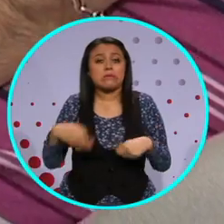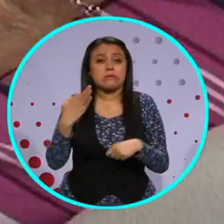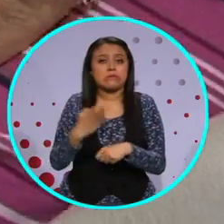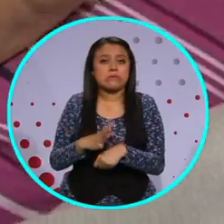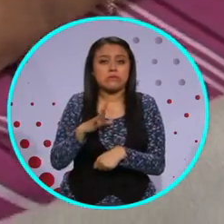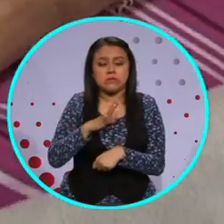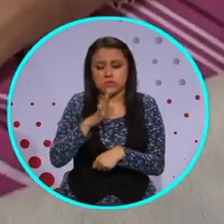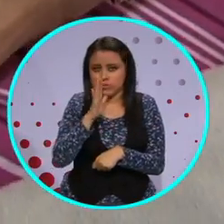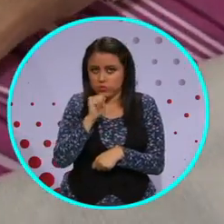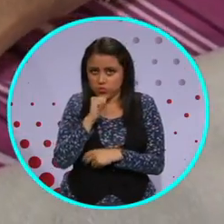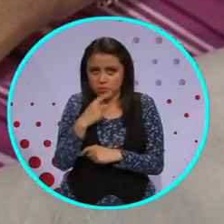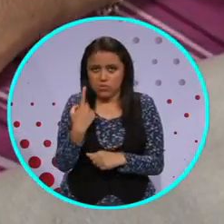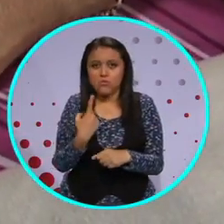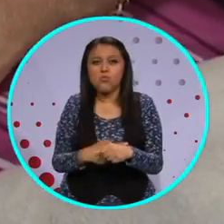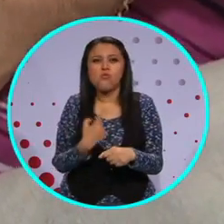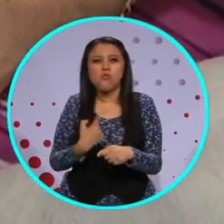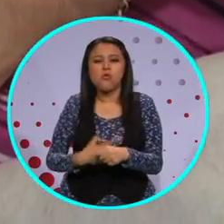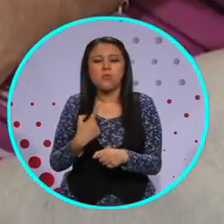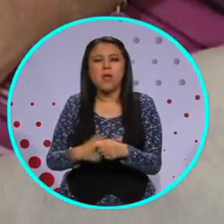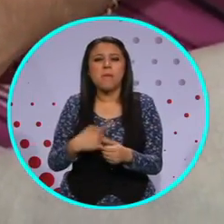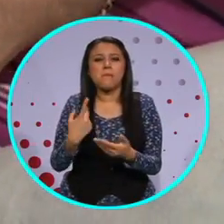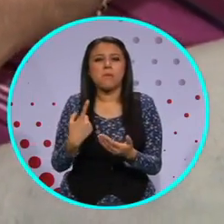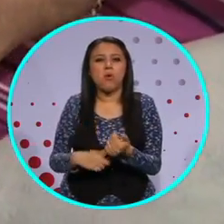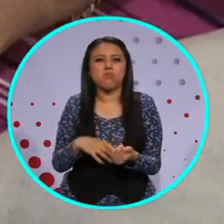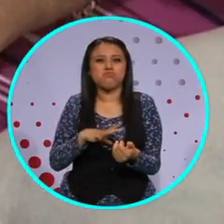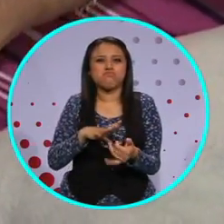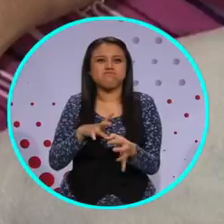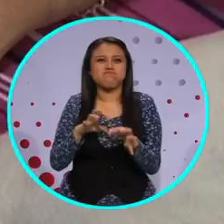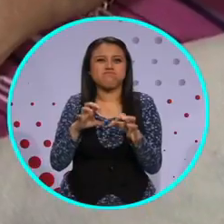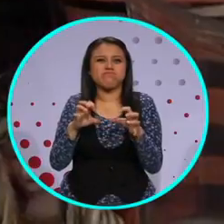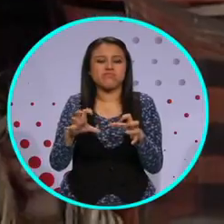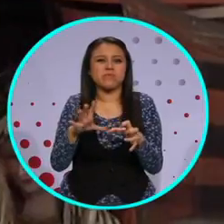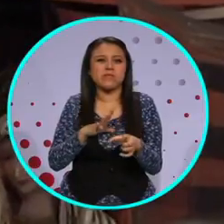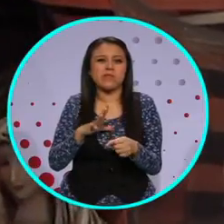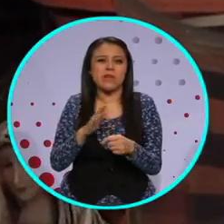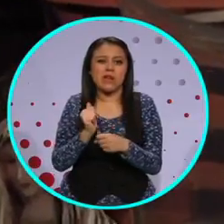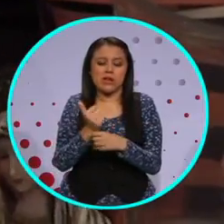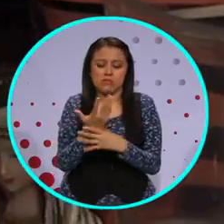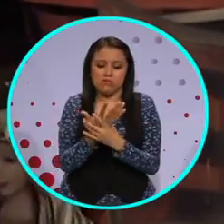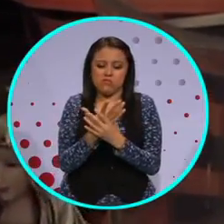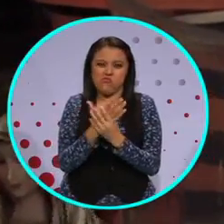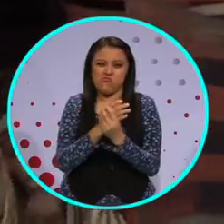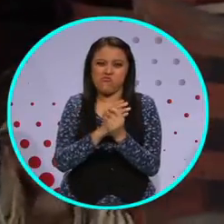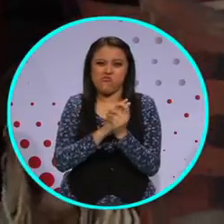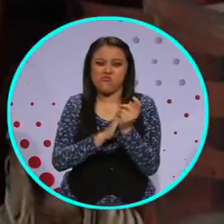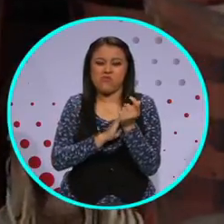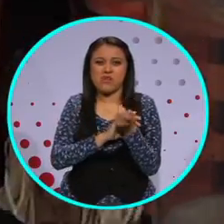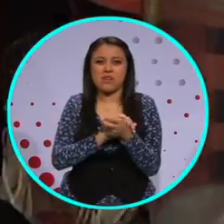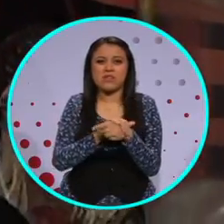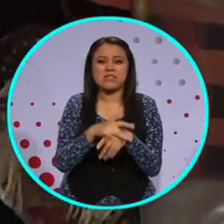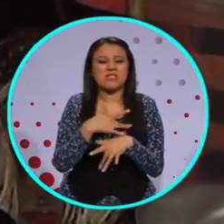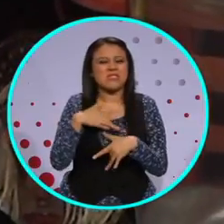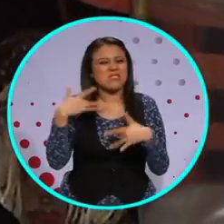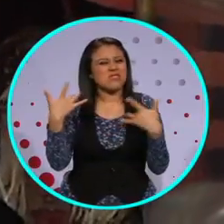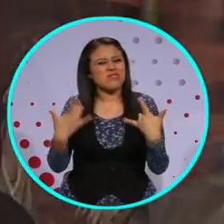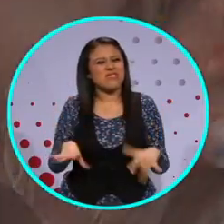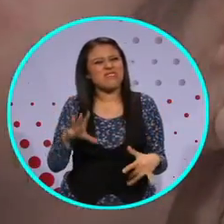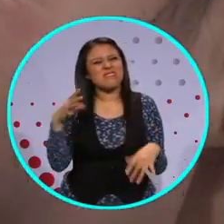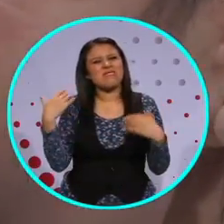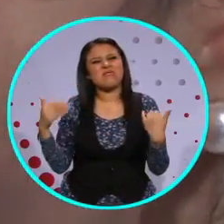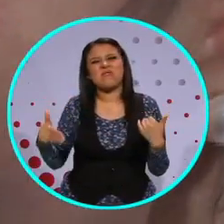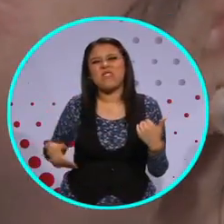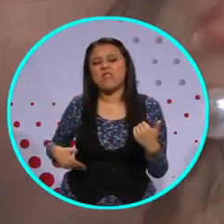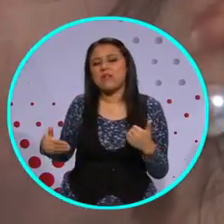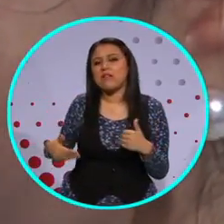inmunológico ataca sus propios tejidos incluidas las articulaciones dolor molestia en